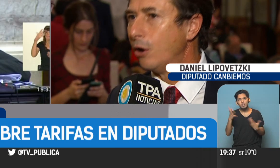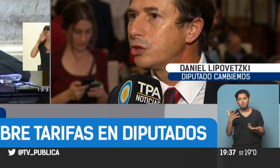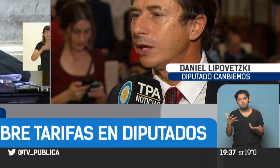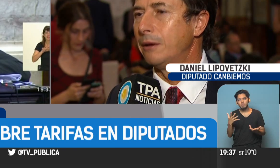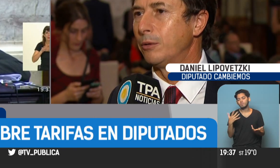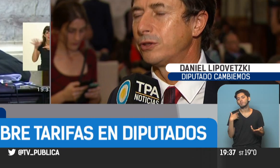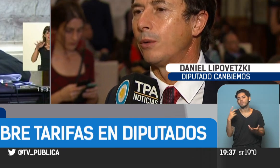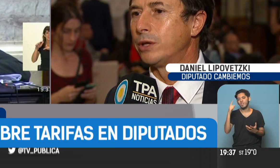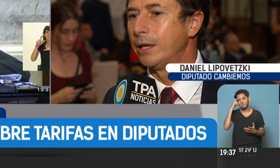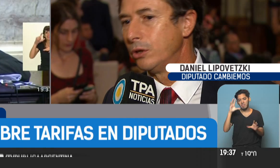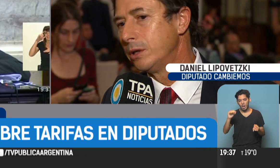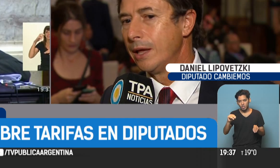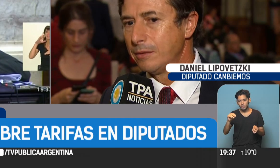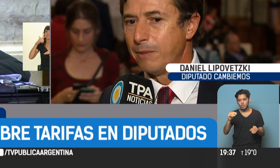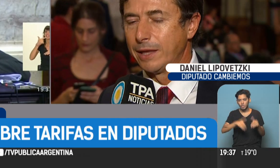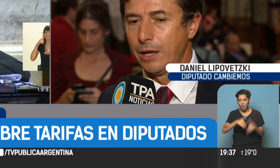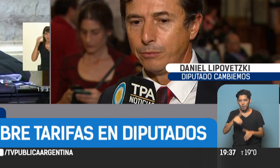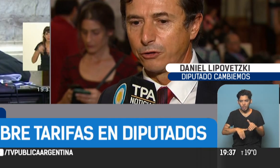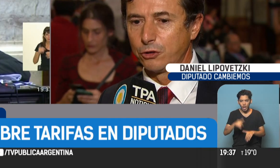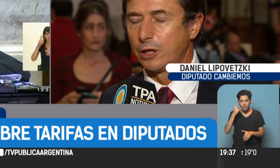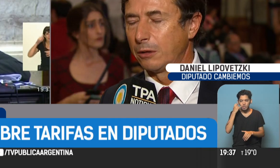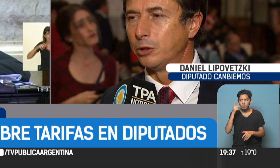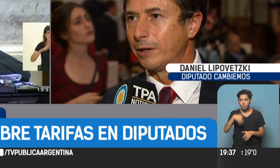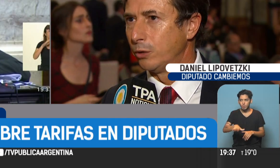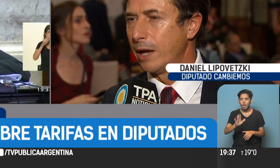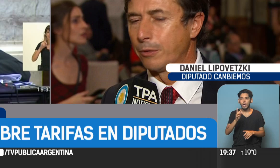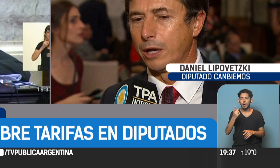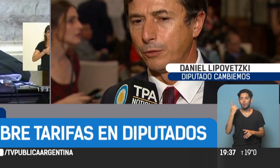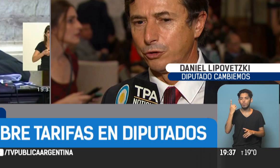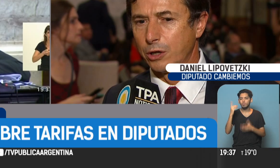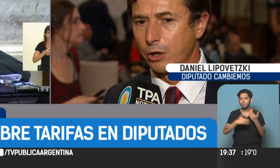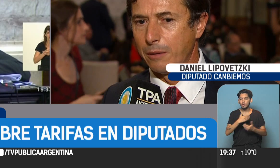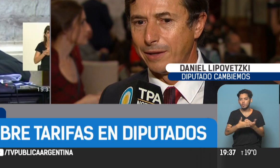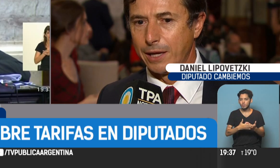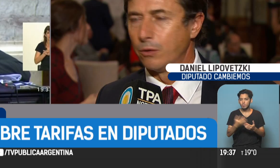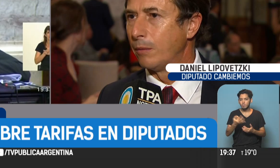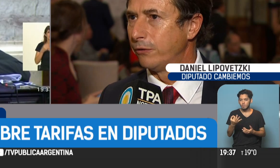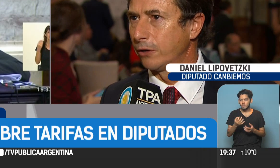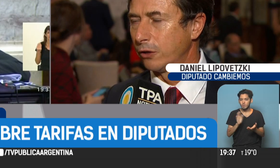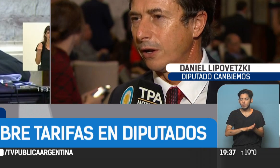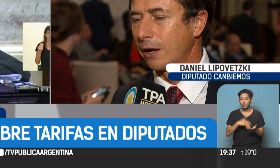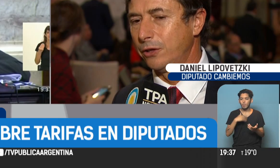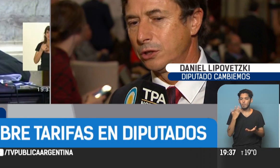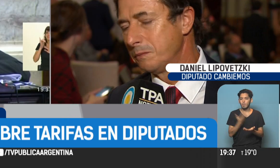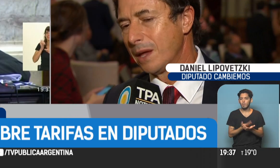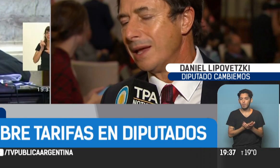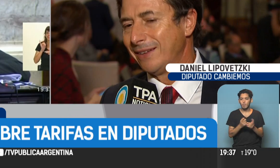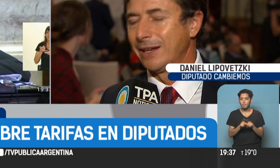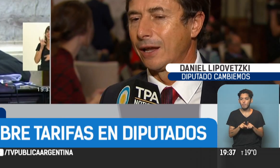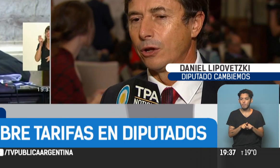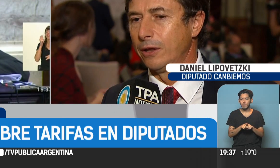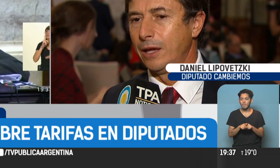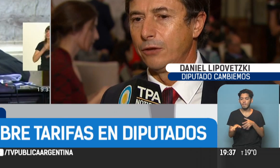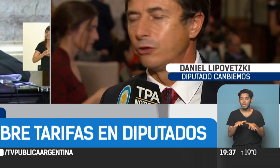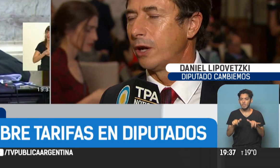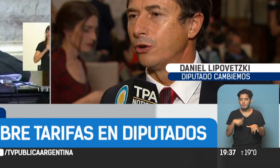10 de la noche deberíamos estar votando. Va a tener un proceso de tratamiento particular porque la oposición creo que va a plantear algunas modificaciones en el recinto. Así